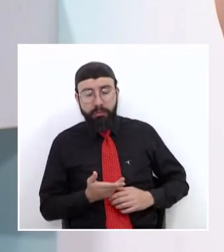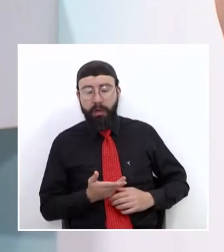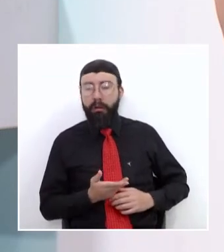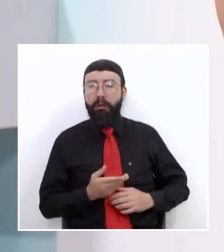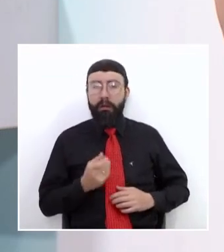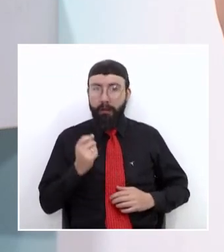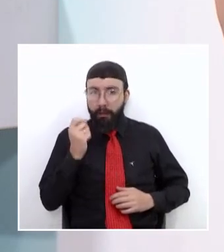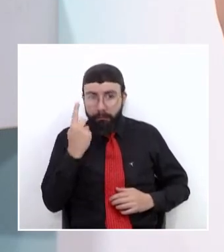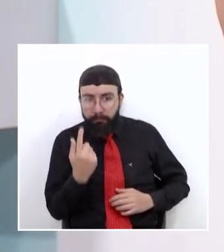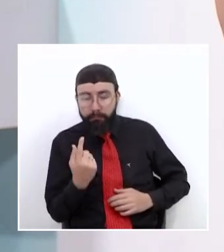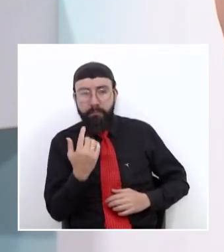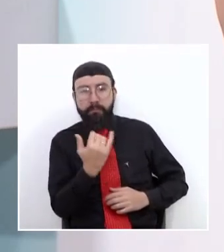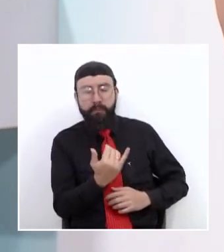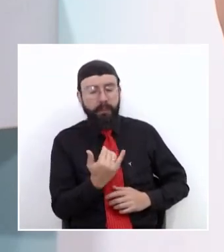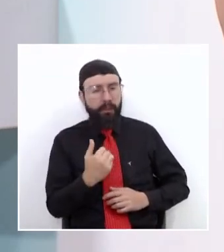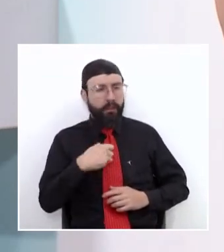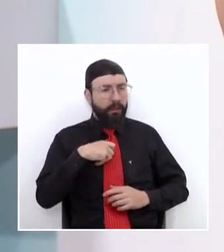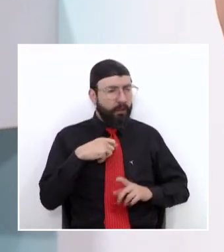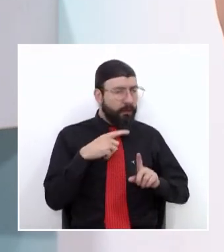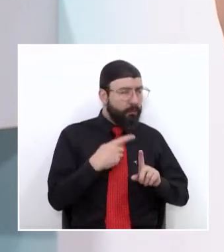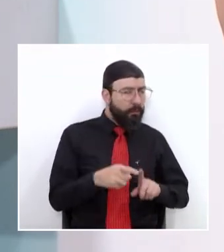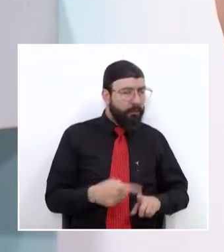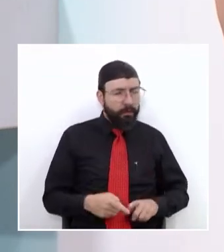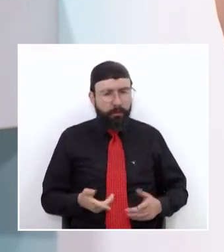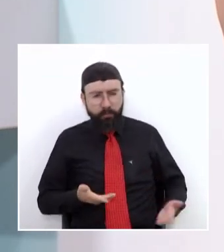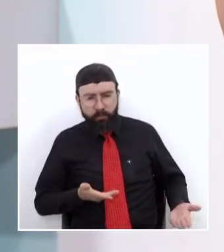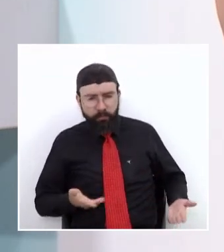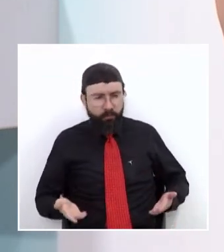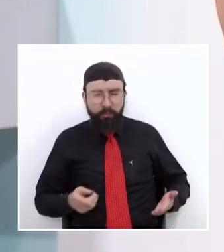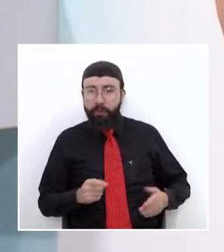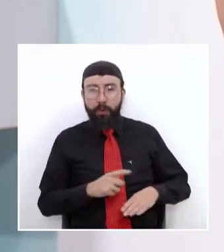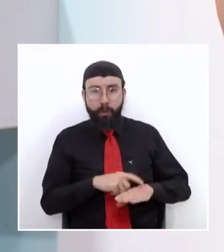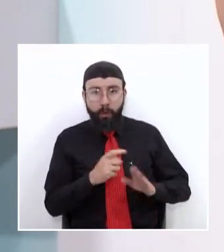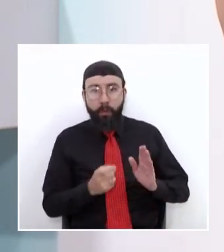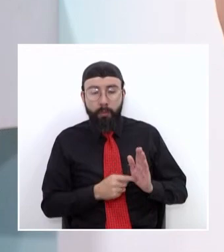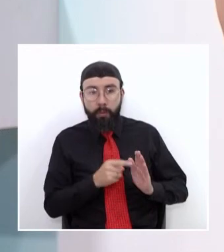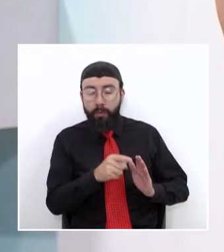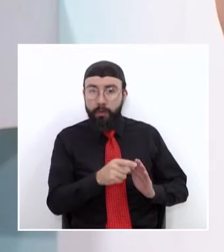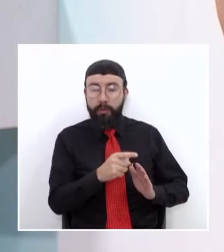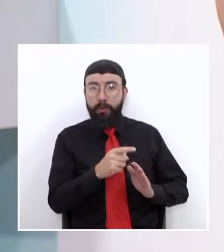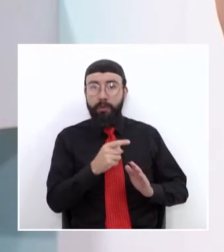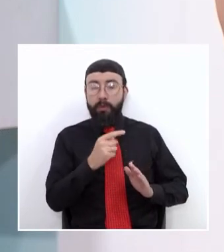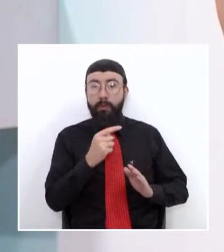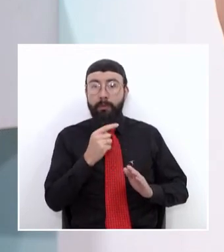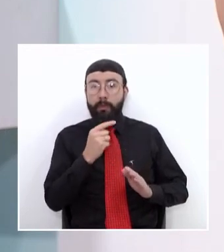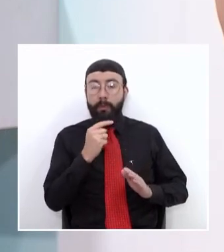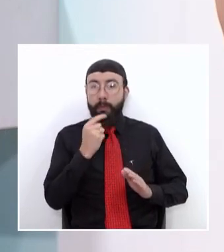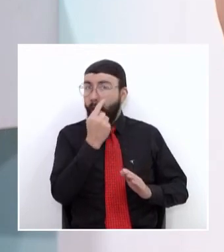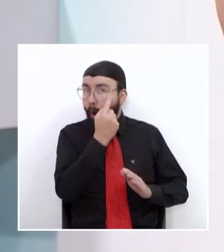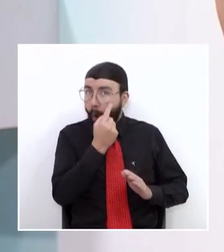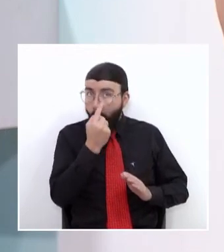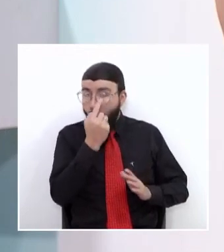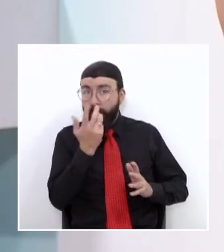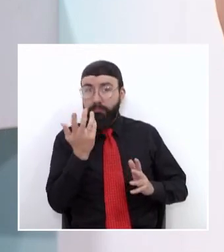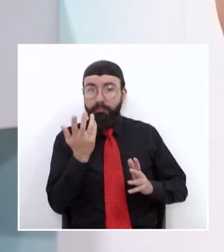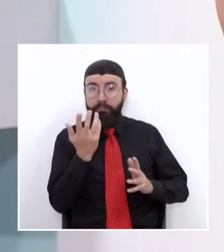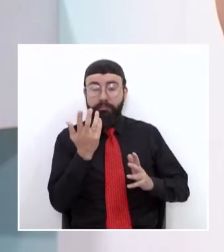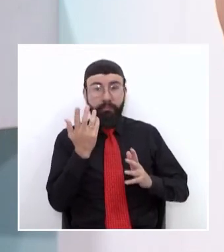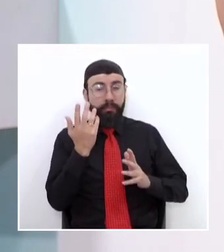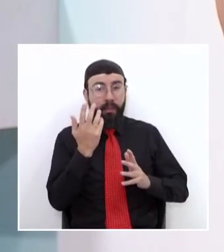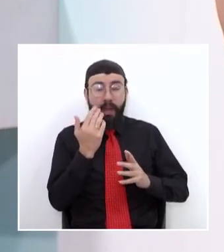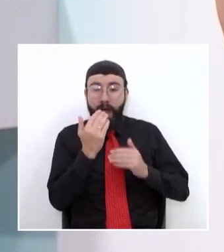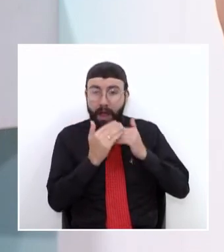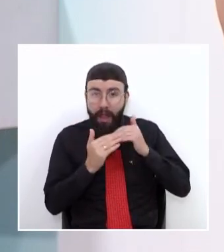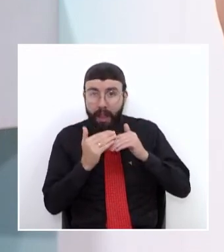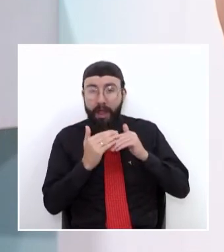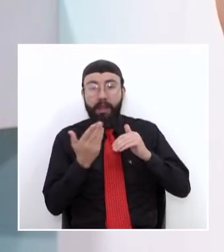que todo, tiene una interpretación, es holístico, es en todo, en el iris, en la lengua, en las orejas y